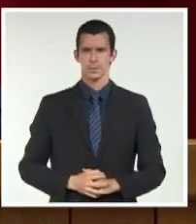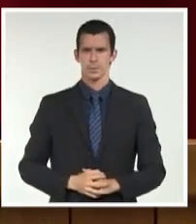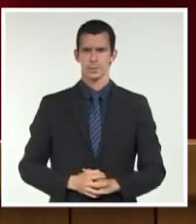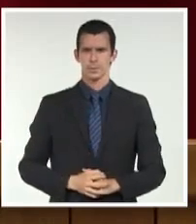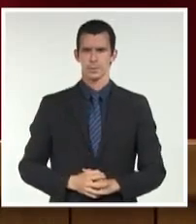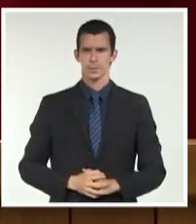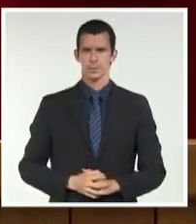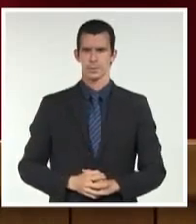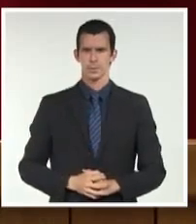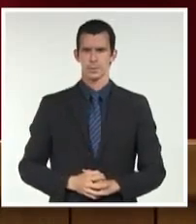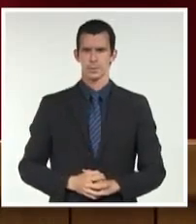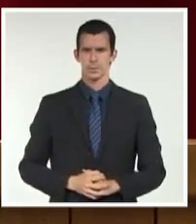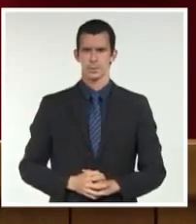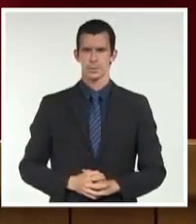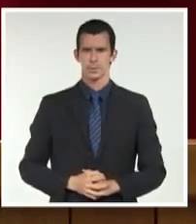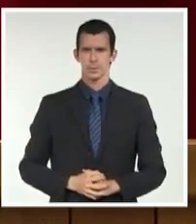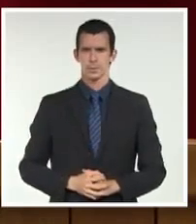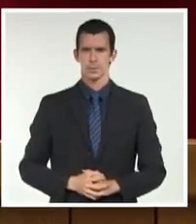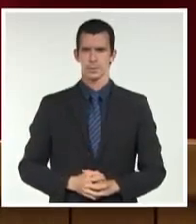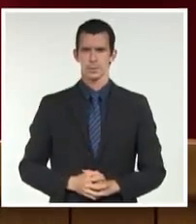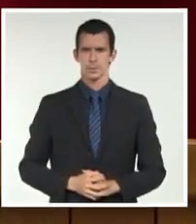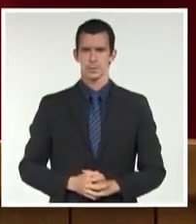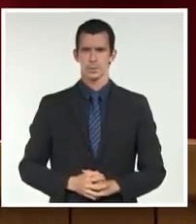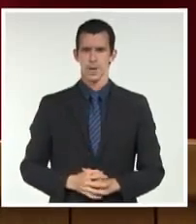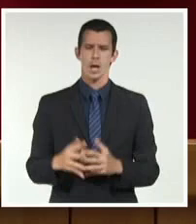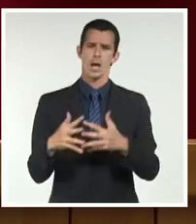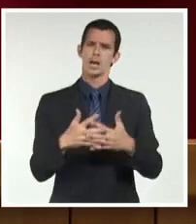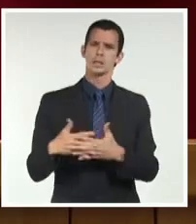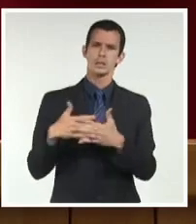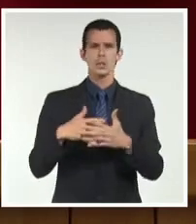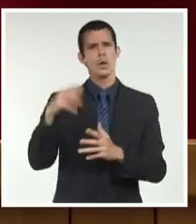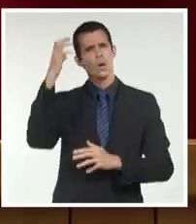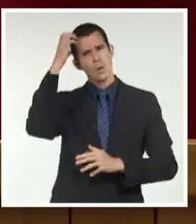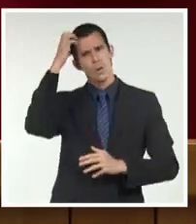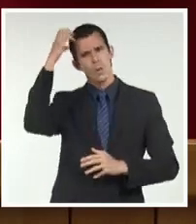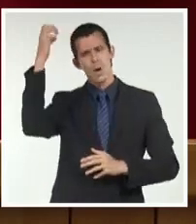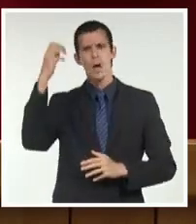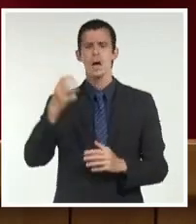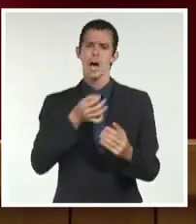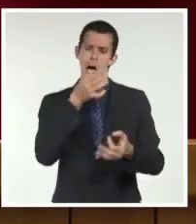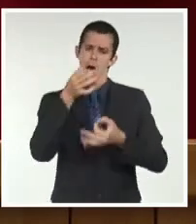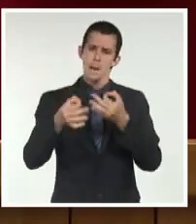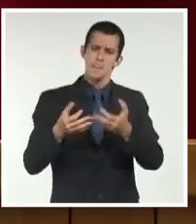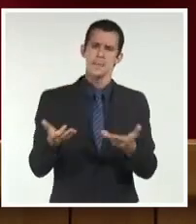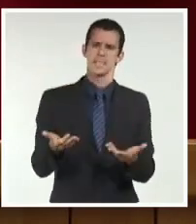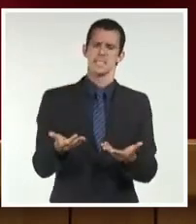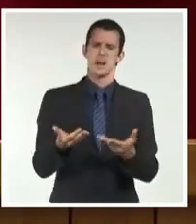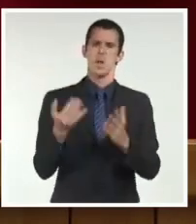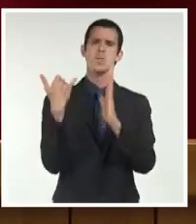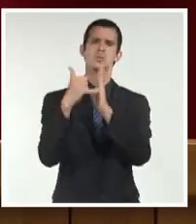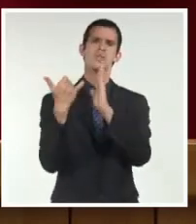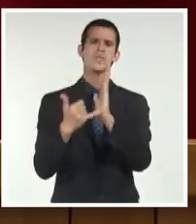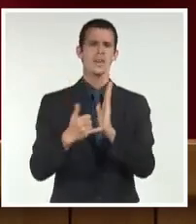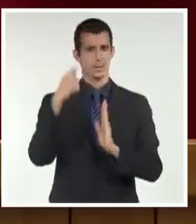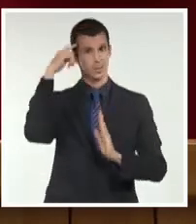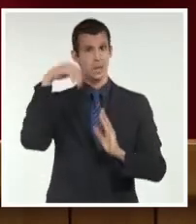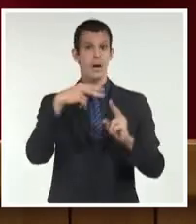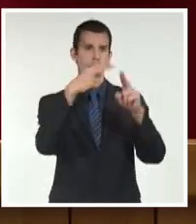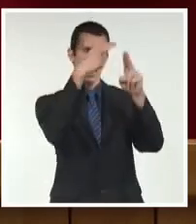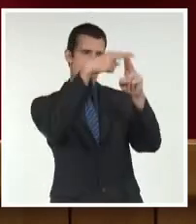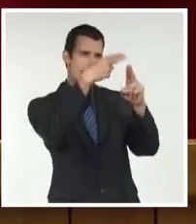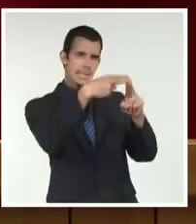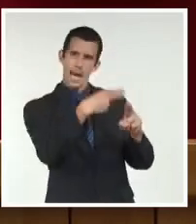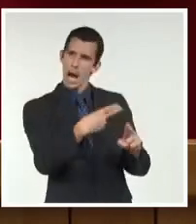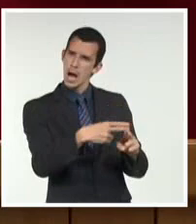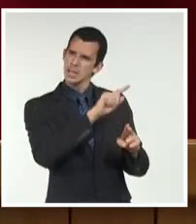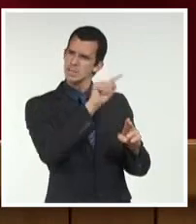no tiene manera ni fundamentos para argumentar la designación de Cuba como Estado que patrocina el terrorismo.